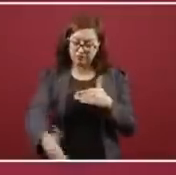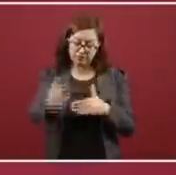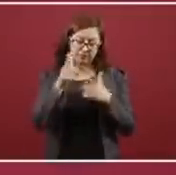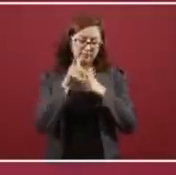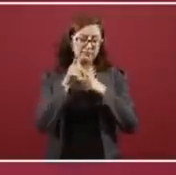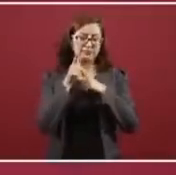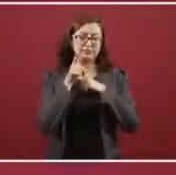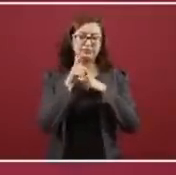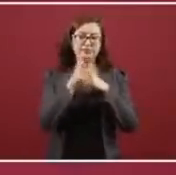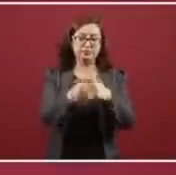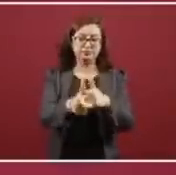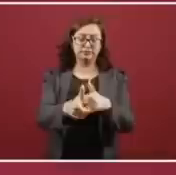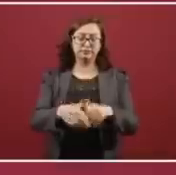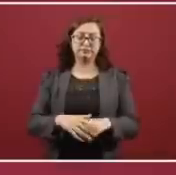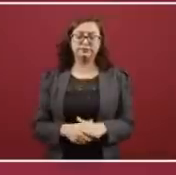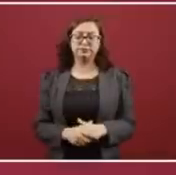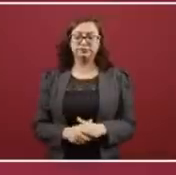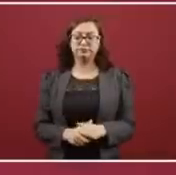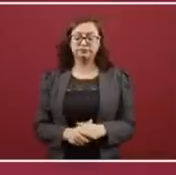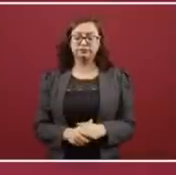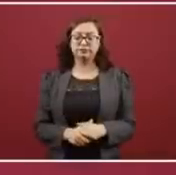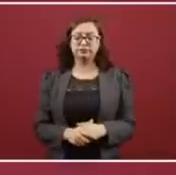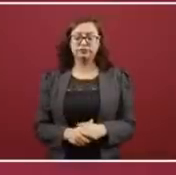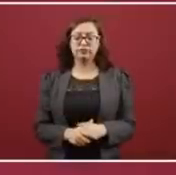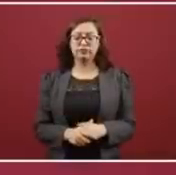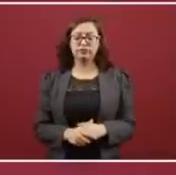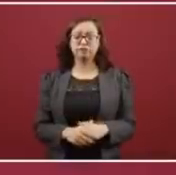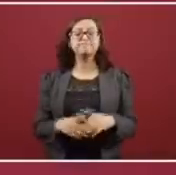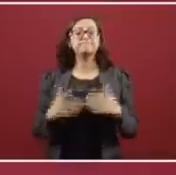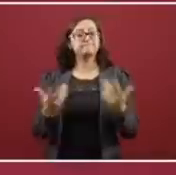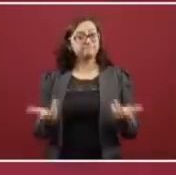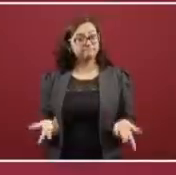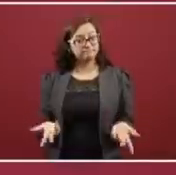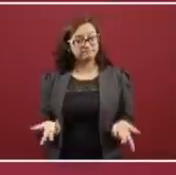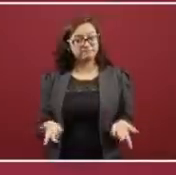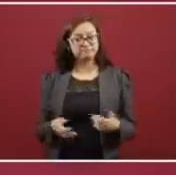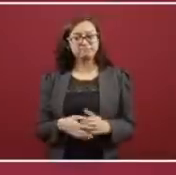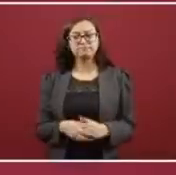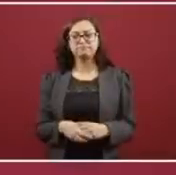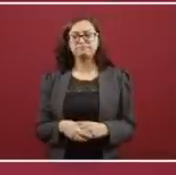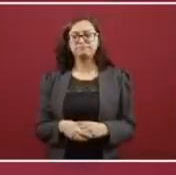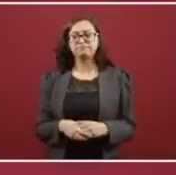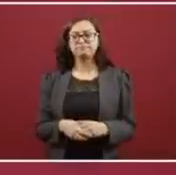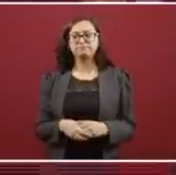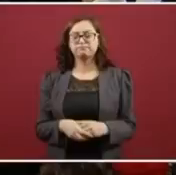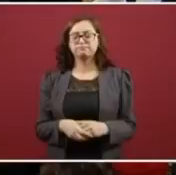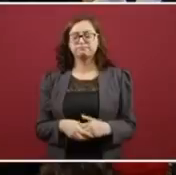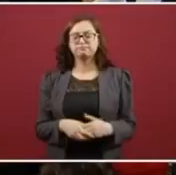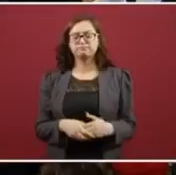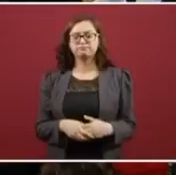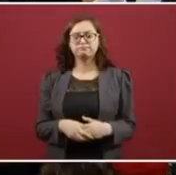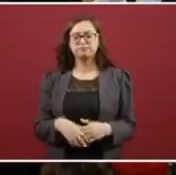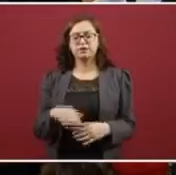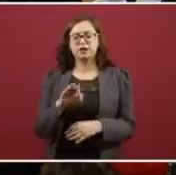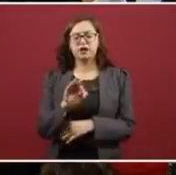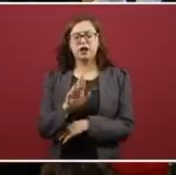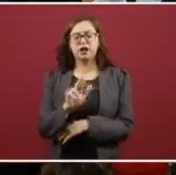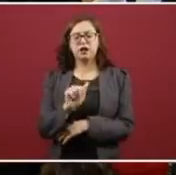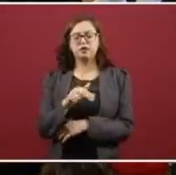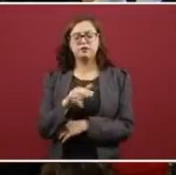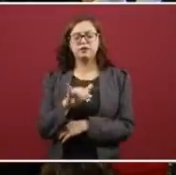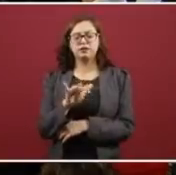seguir hacia adelante de modo que le damos francisco